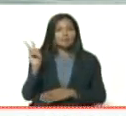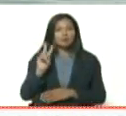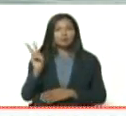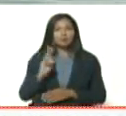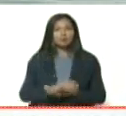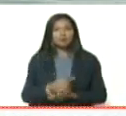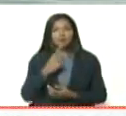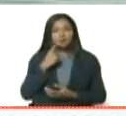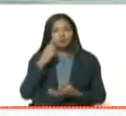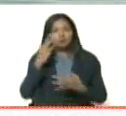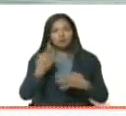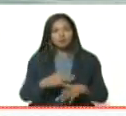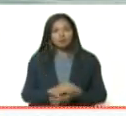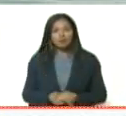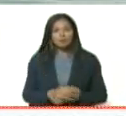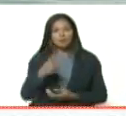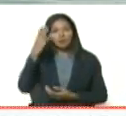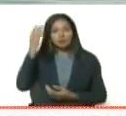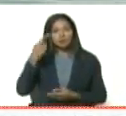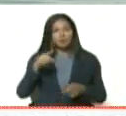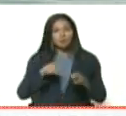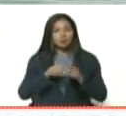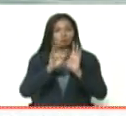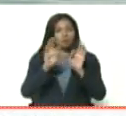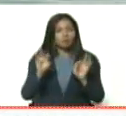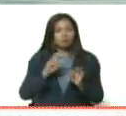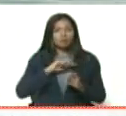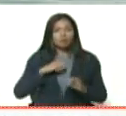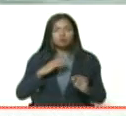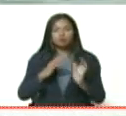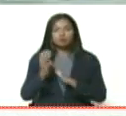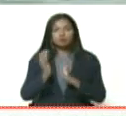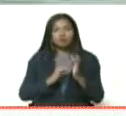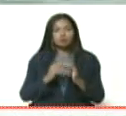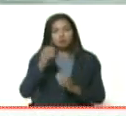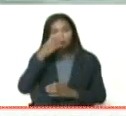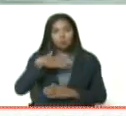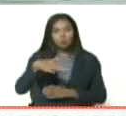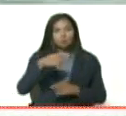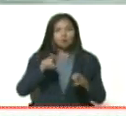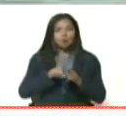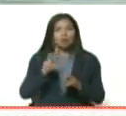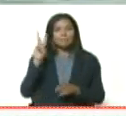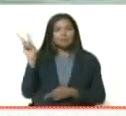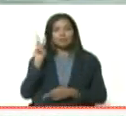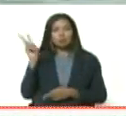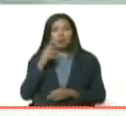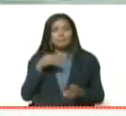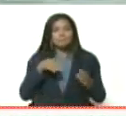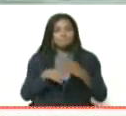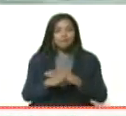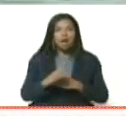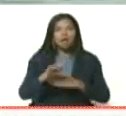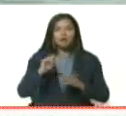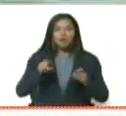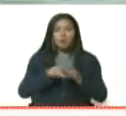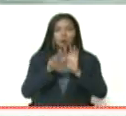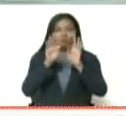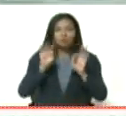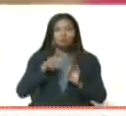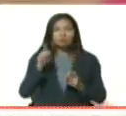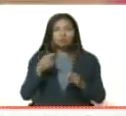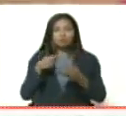Y se los digo, por Dios nuestro Creador y nuestro Señor Jesucristo y por nuestro pueblo, Venezuela saldrá airosa de todas